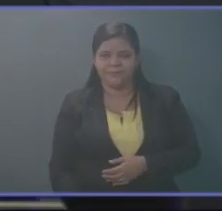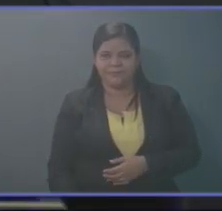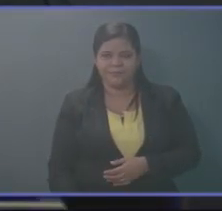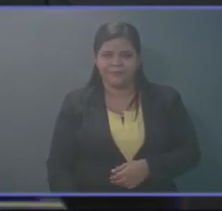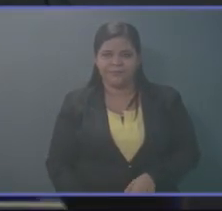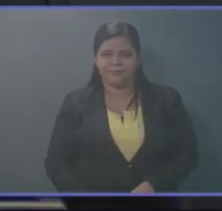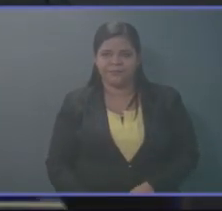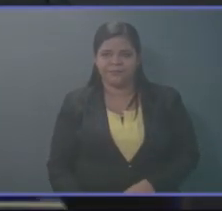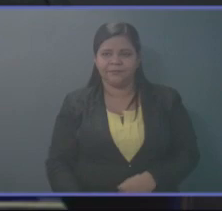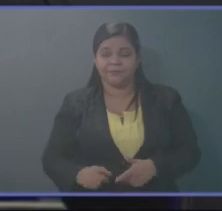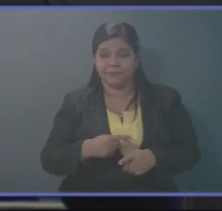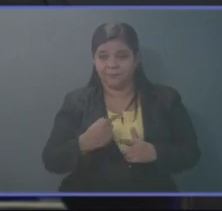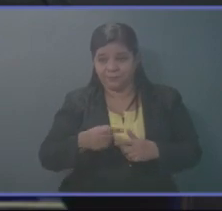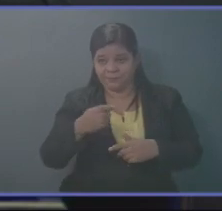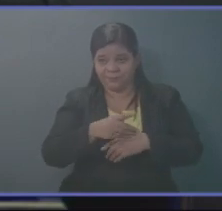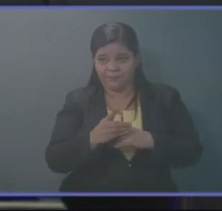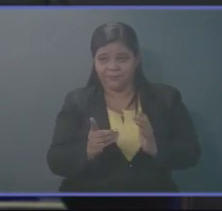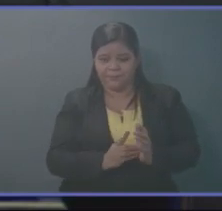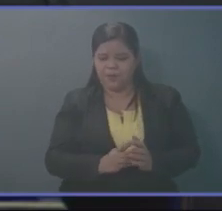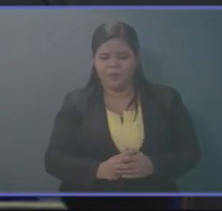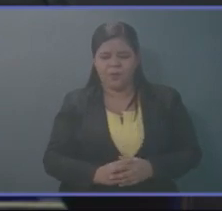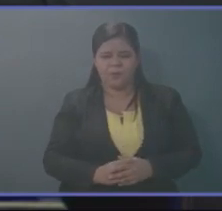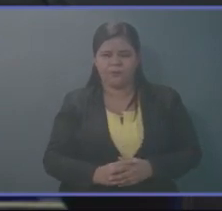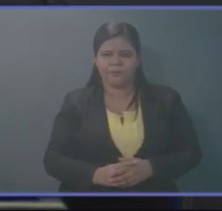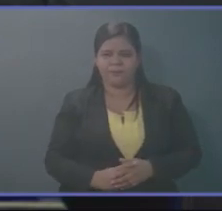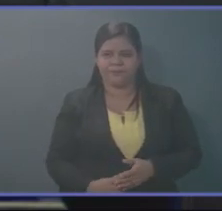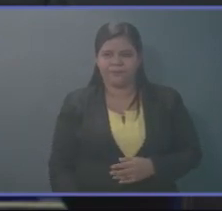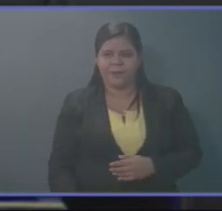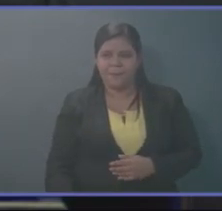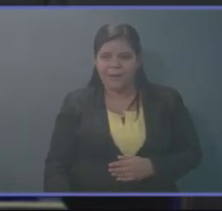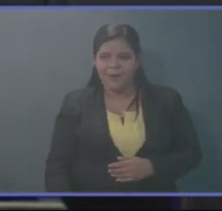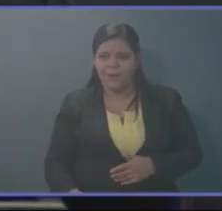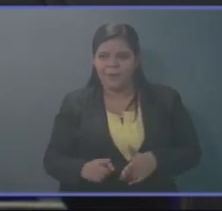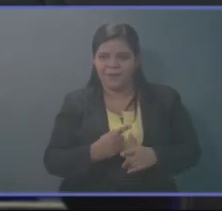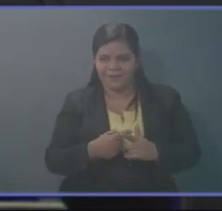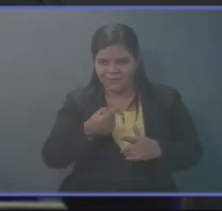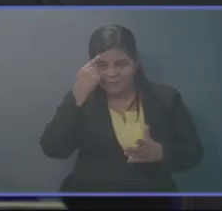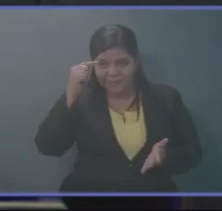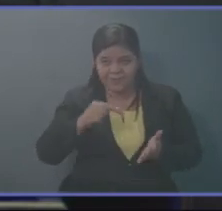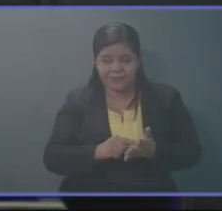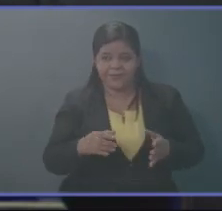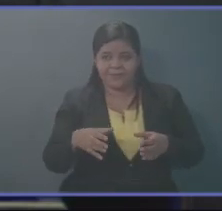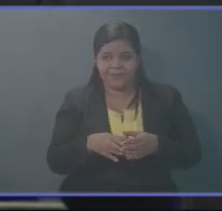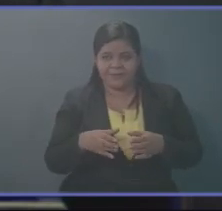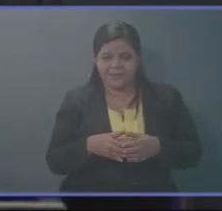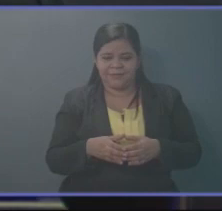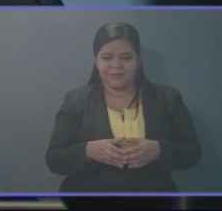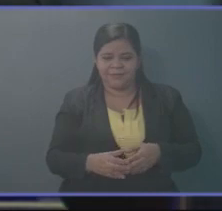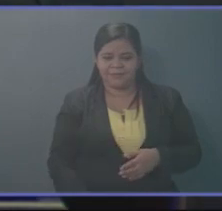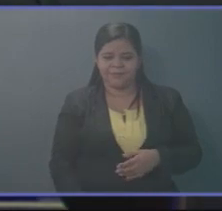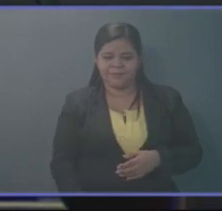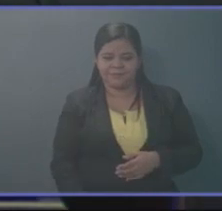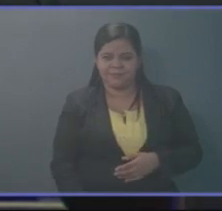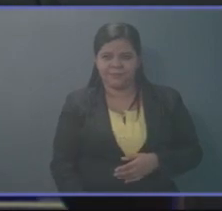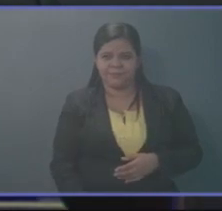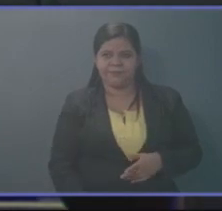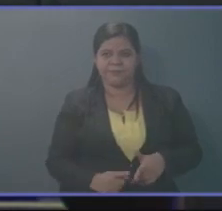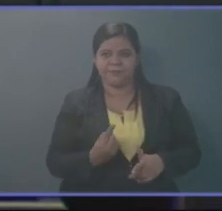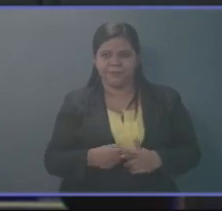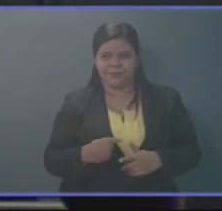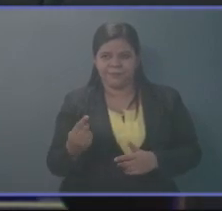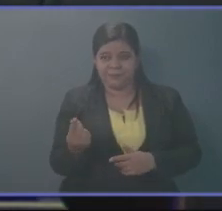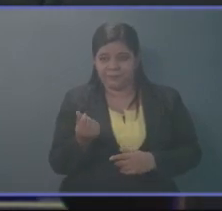que es un recomendable al señor presidente de la República y comandante general de la Fuerza Armada para que se den algunos